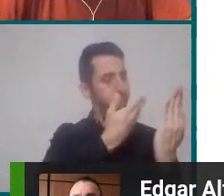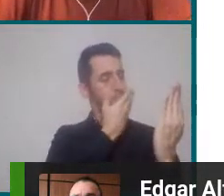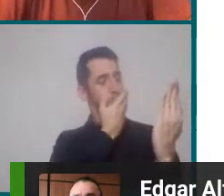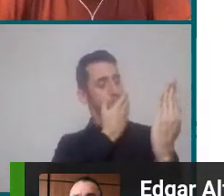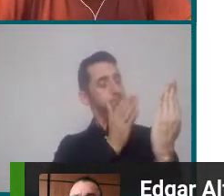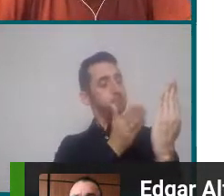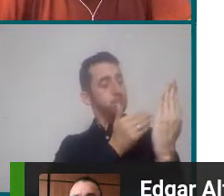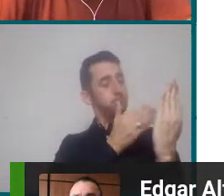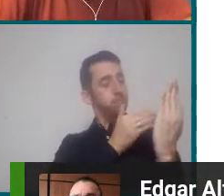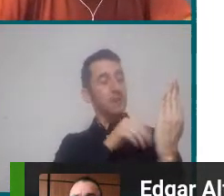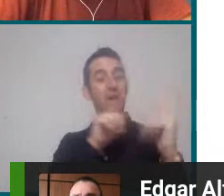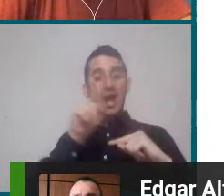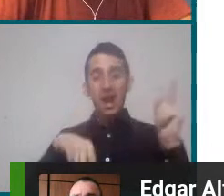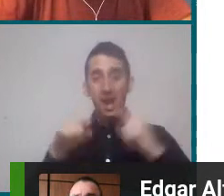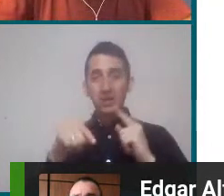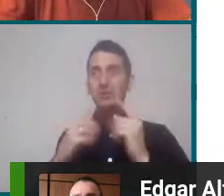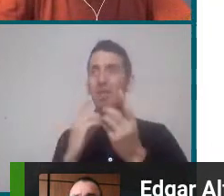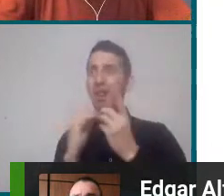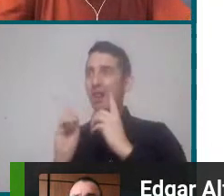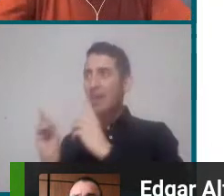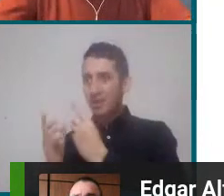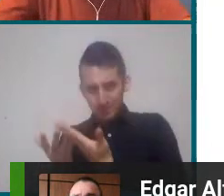charlas dialógicas sobre lo que estamos leyendo.